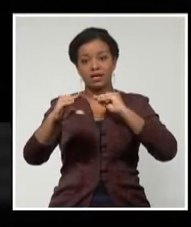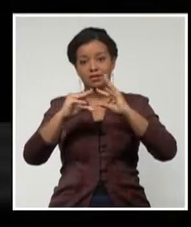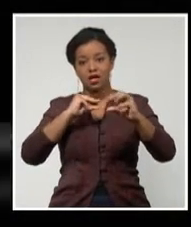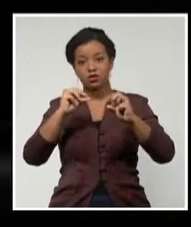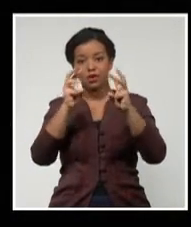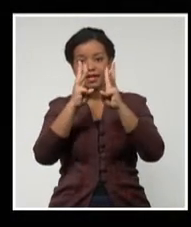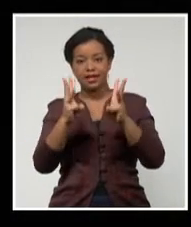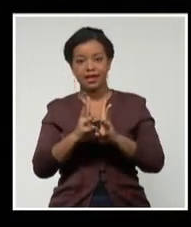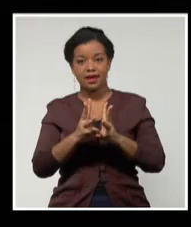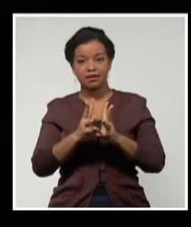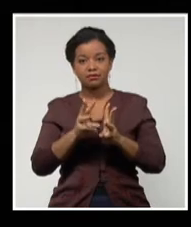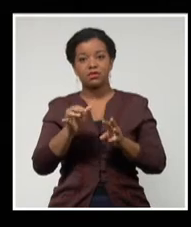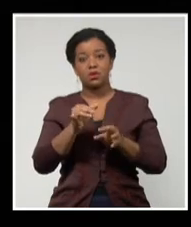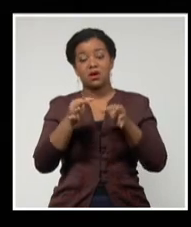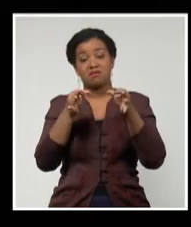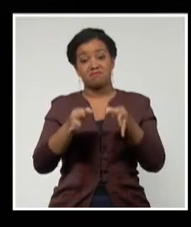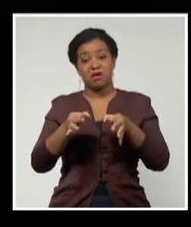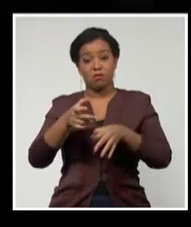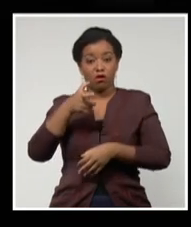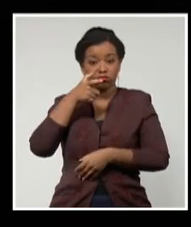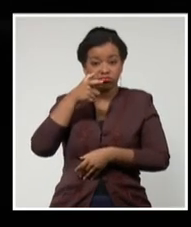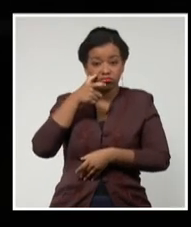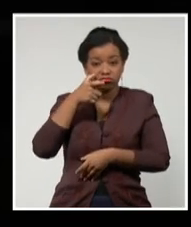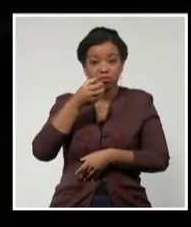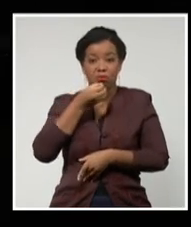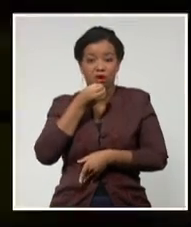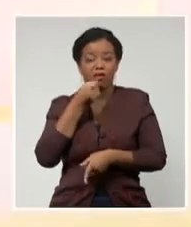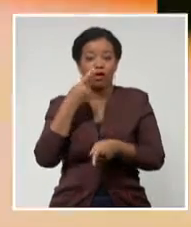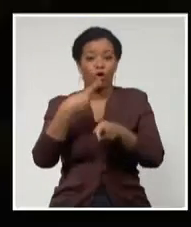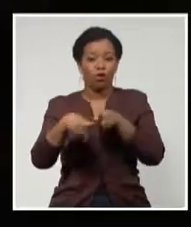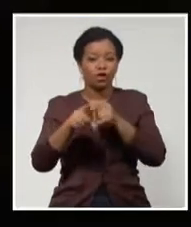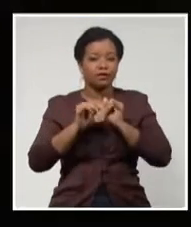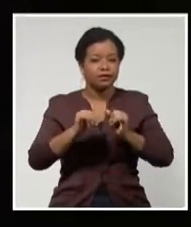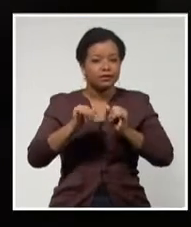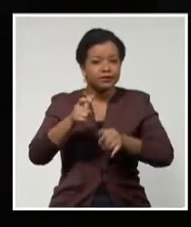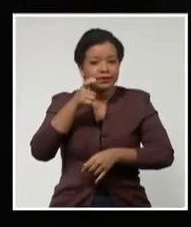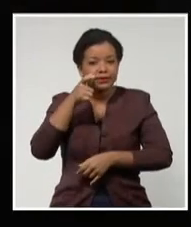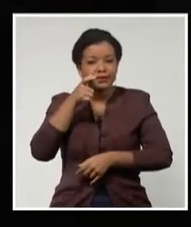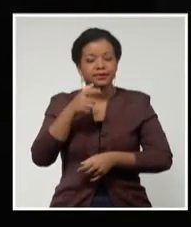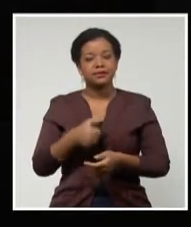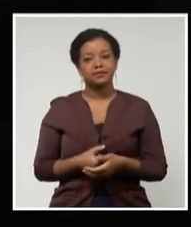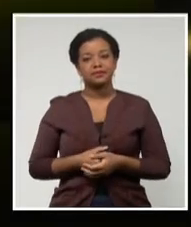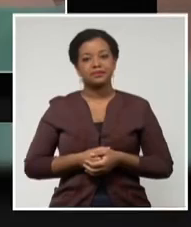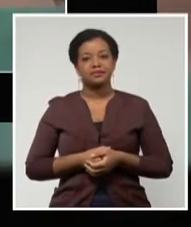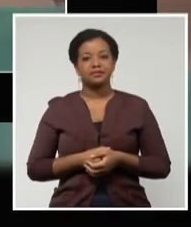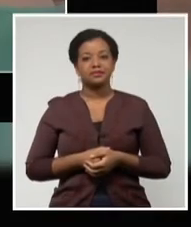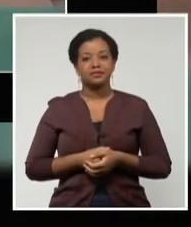la percepción de acompañamiento de estas y otras matrices negativas.